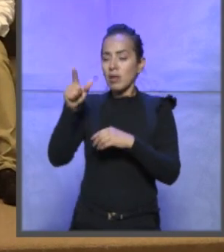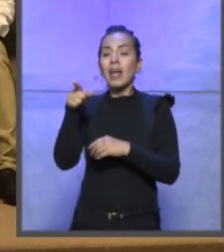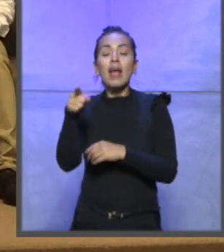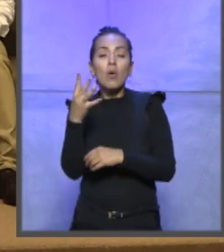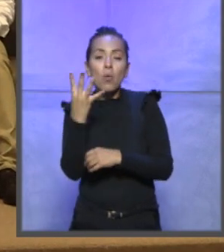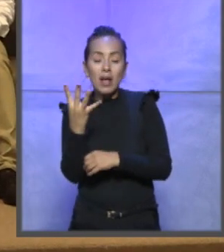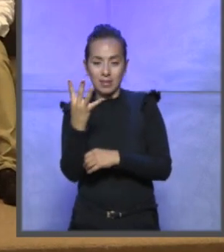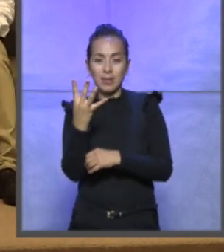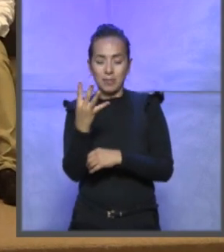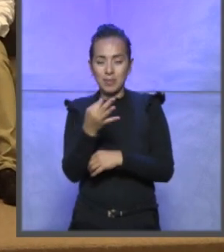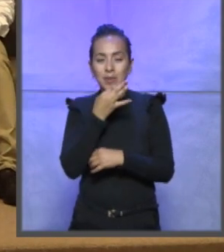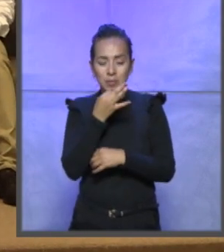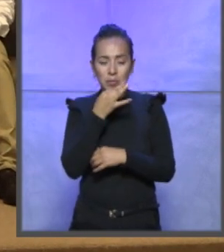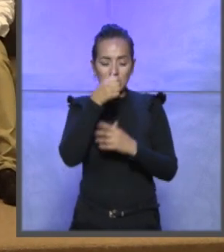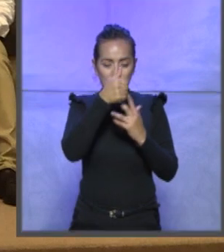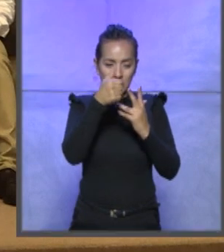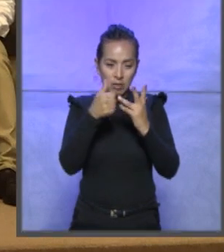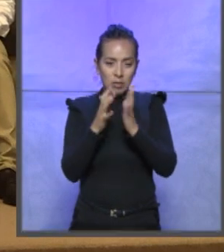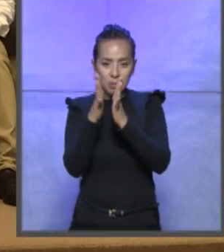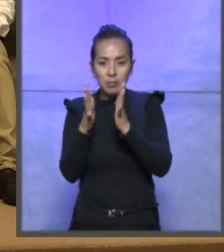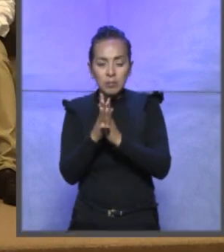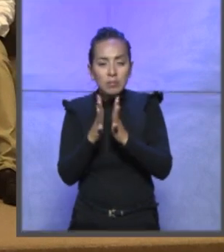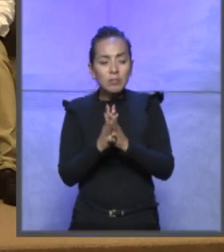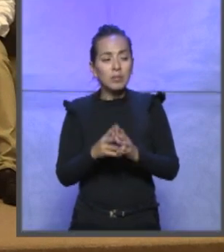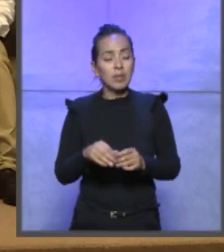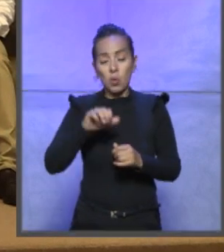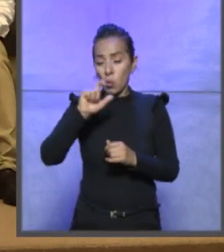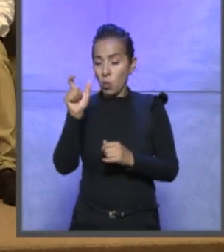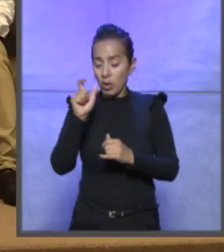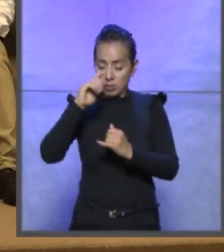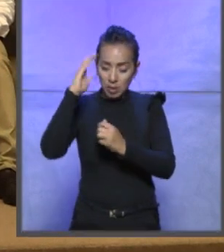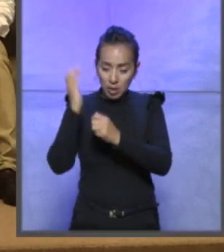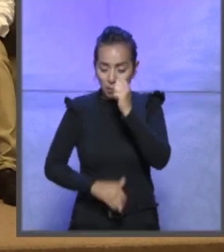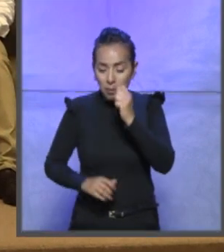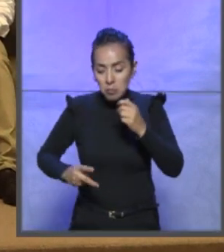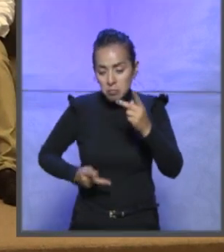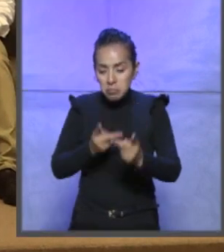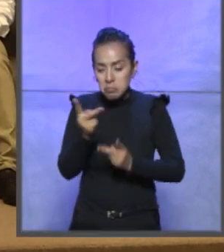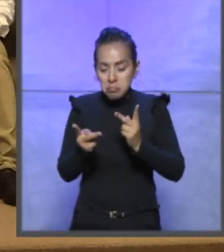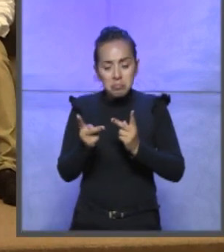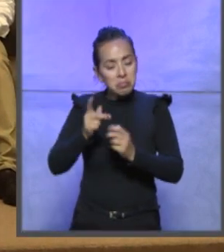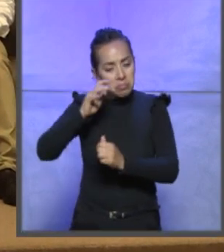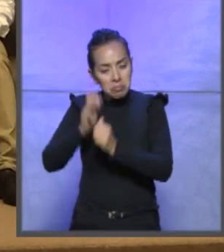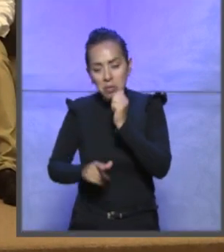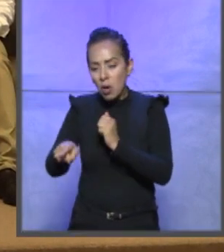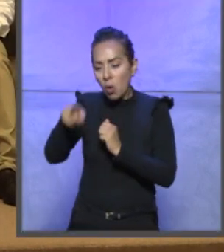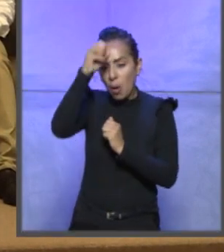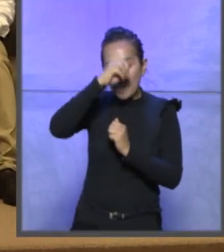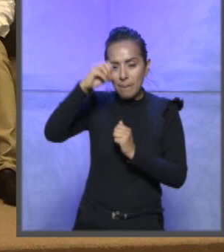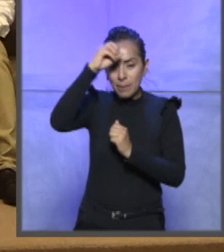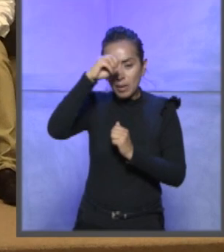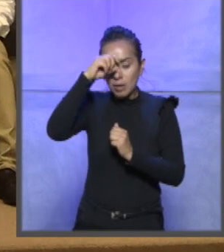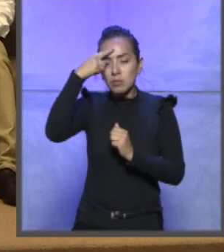de 4 minutos en cada una de las rondas. Al finalizar todas las rondas, tendremos una etapa de conclusiones para que cada